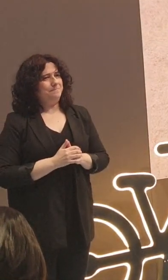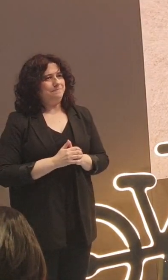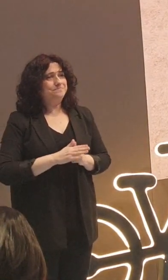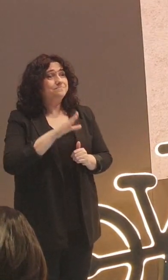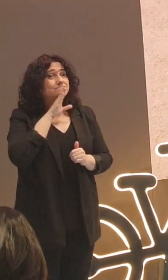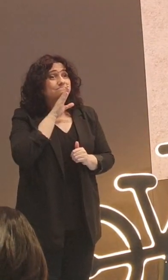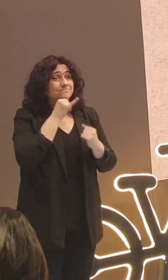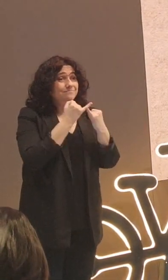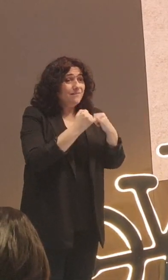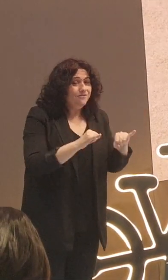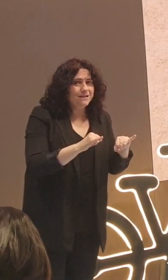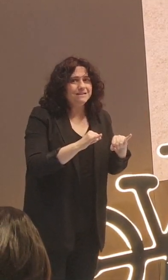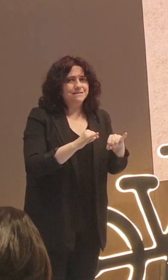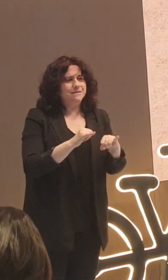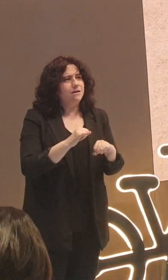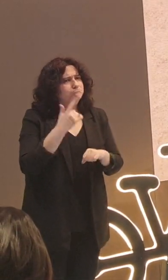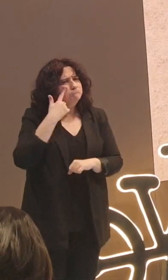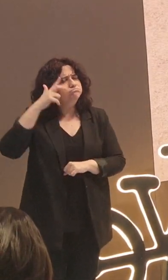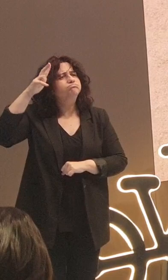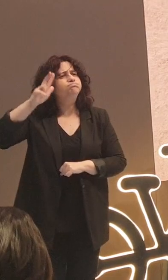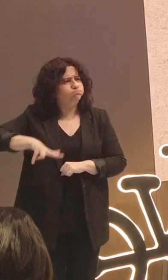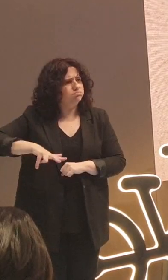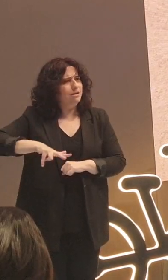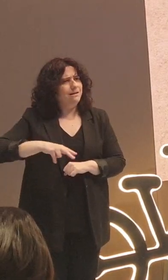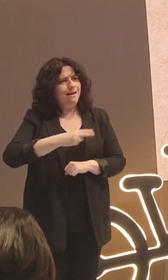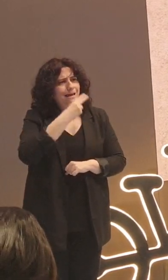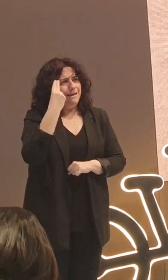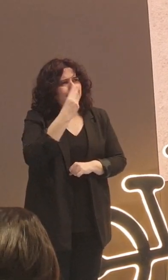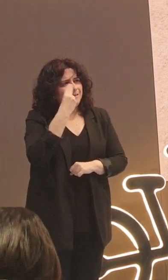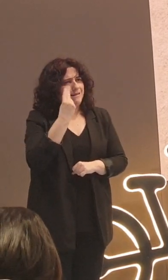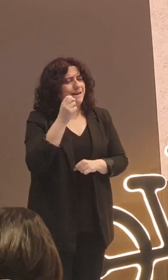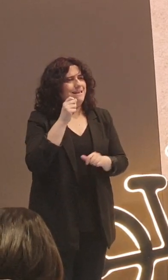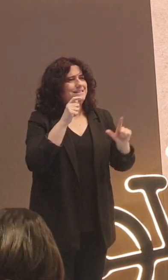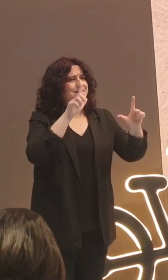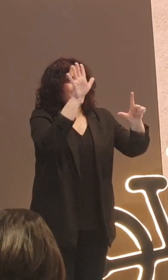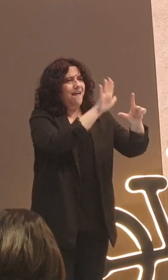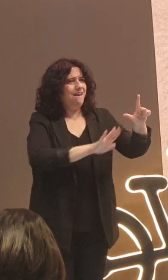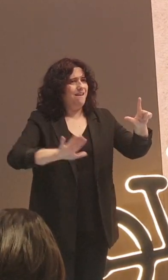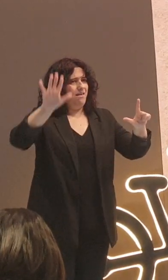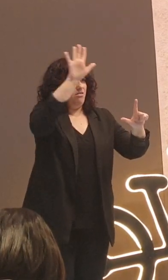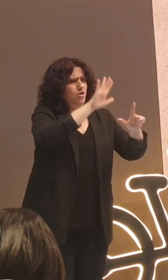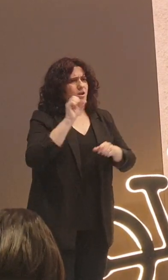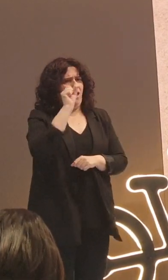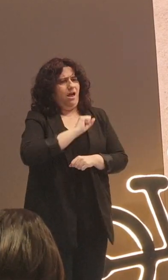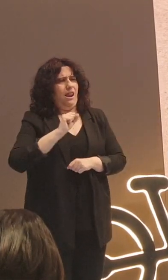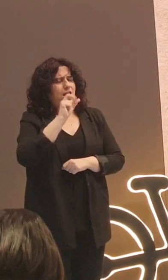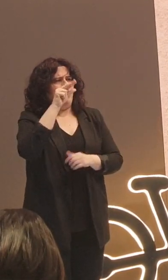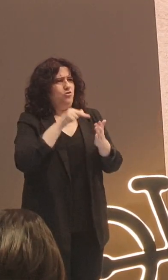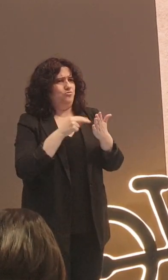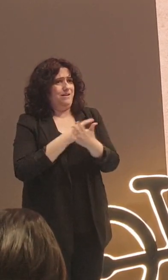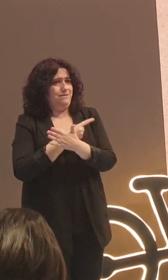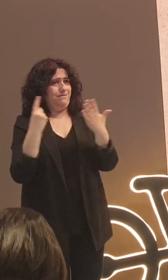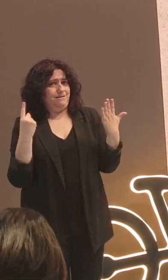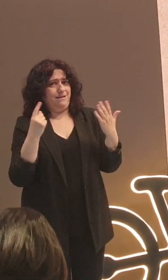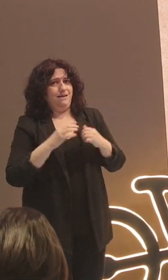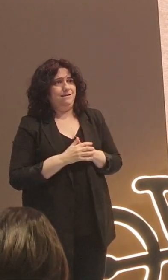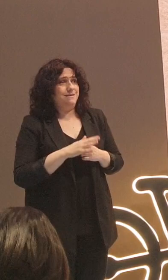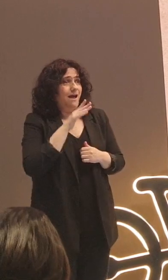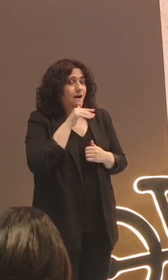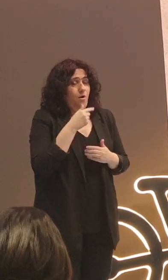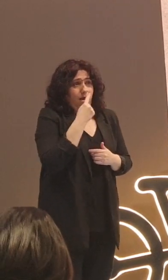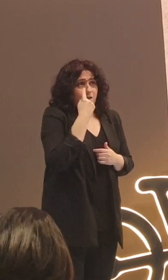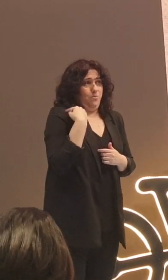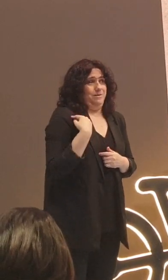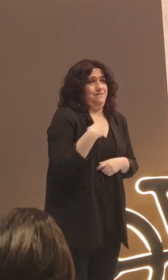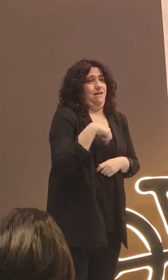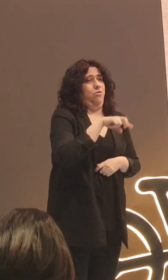la declaración de interés nacional en el año 2016, y bueno, desde este mismo año 2022 el